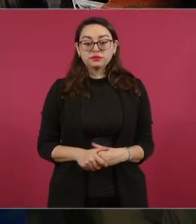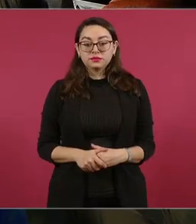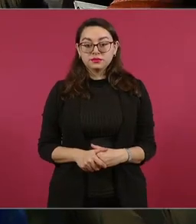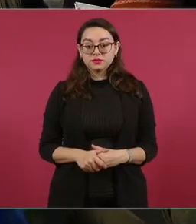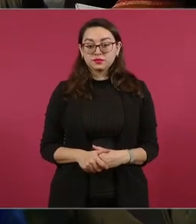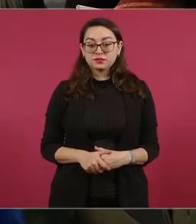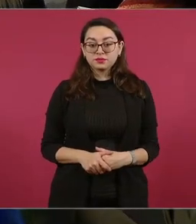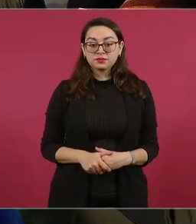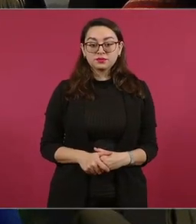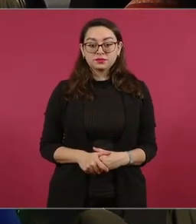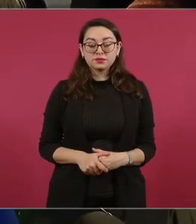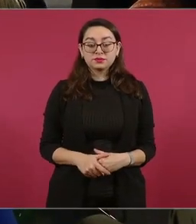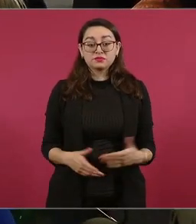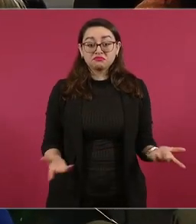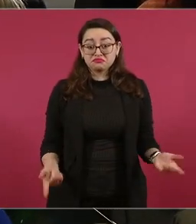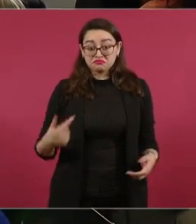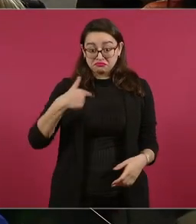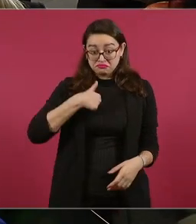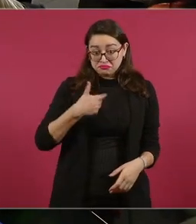pues yo no voy a ser